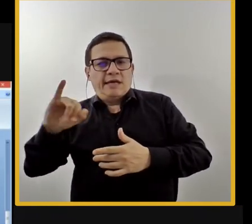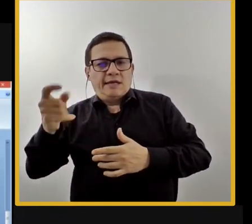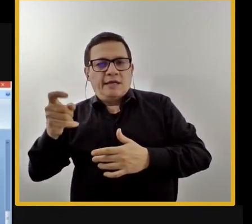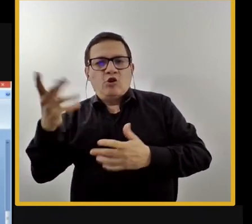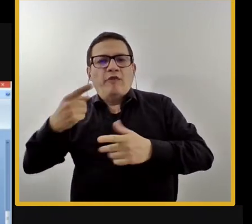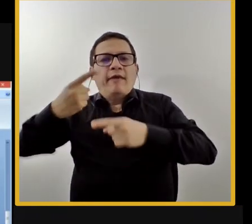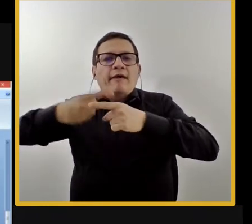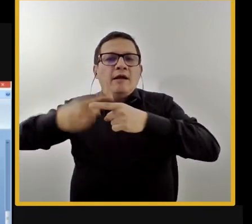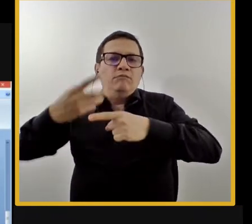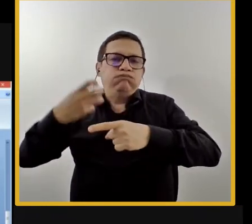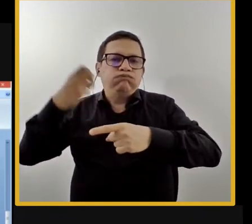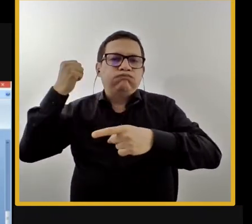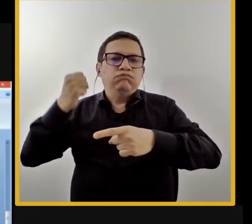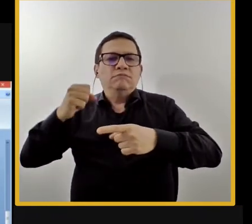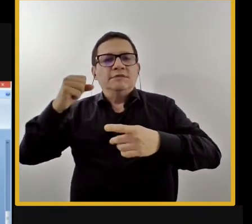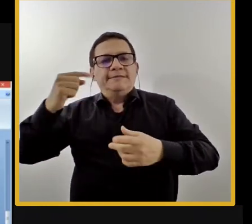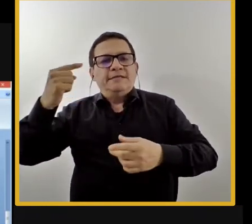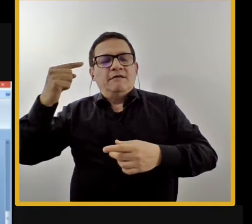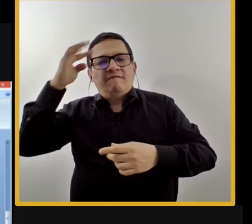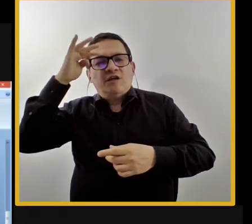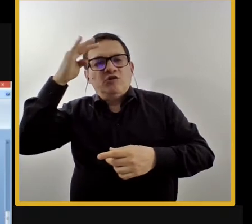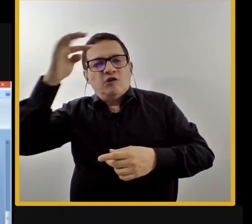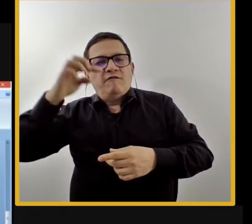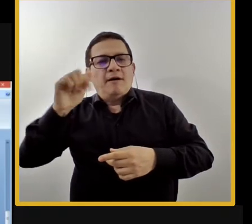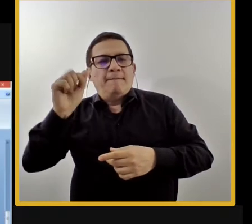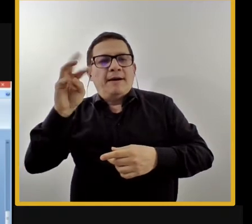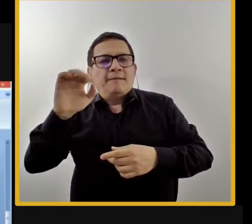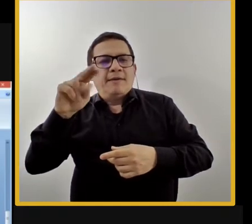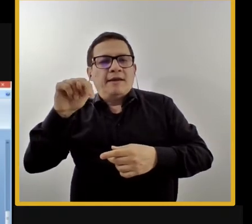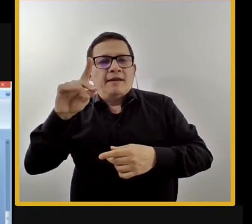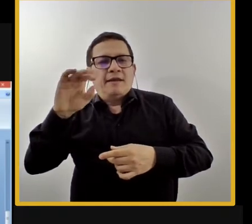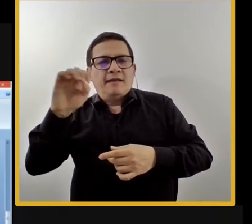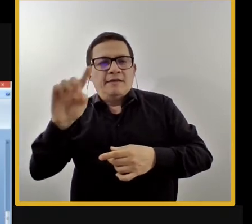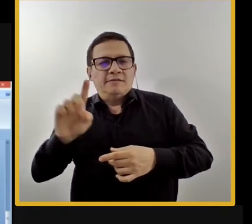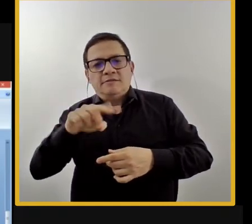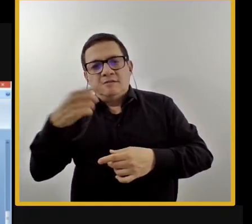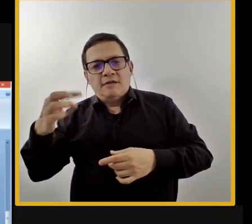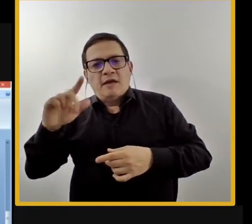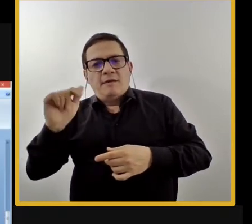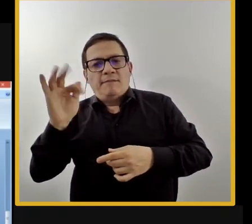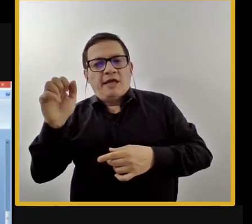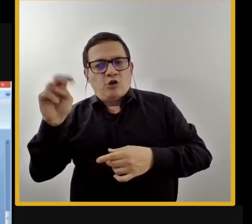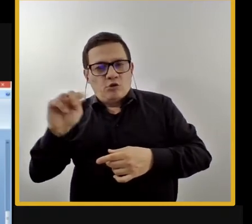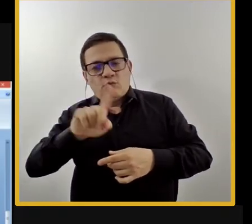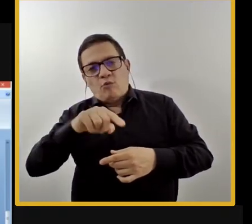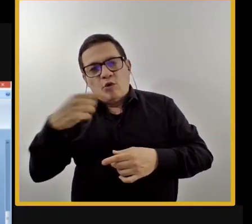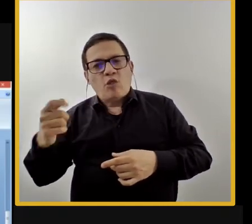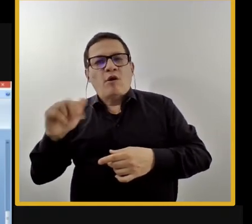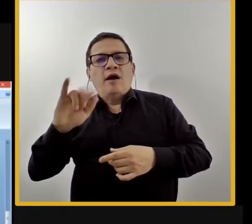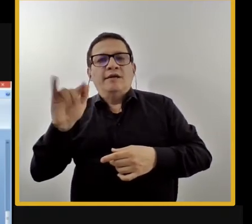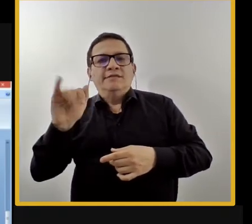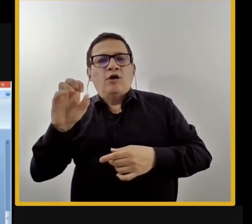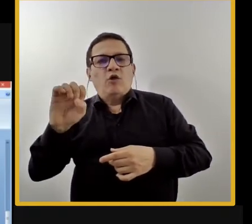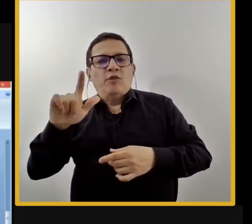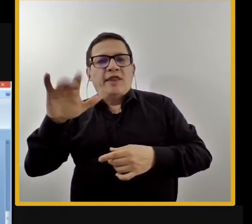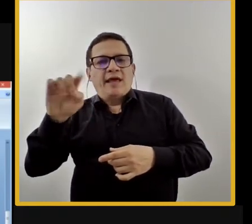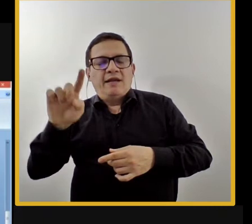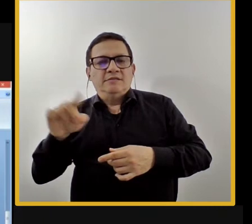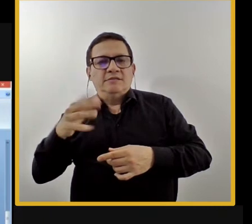en filósofos como Parménides, Platón y Aristóteles. El ideal del conocimiento en aquel entonces era